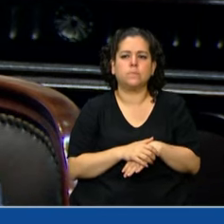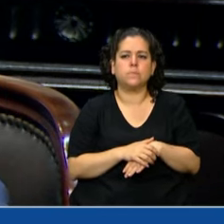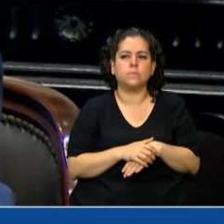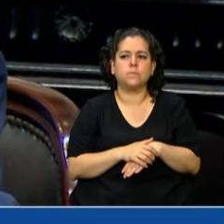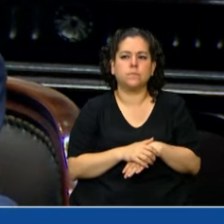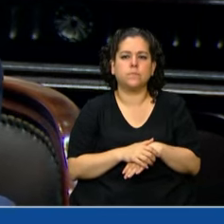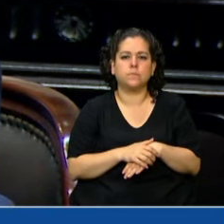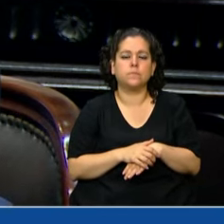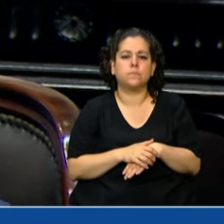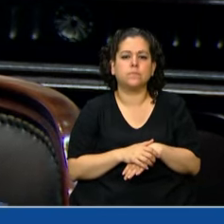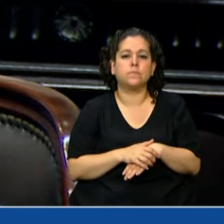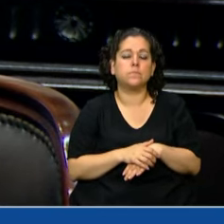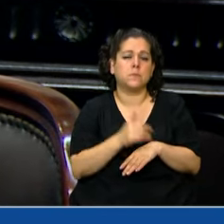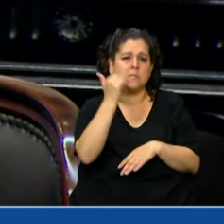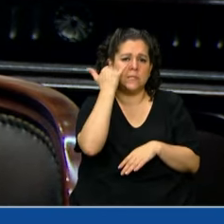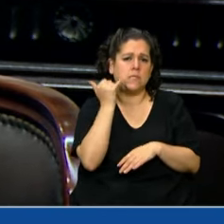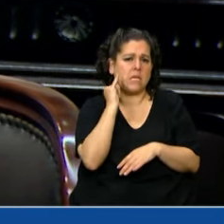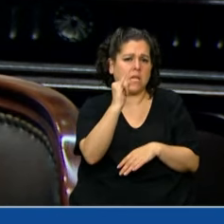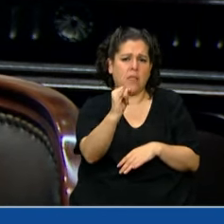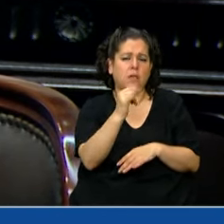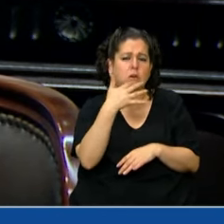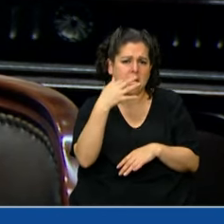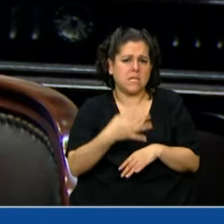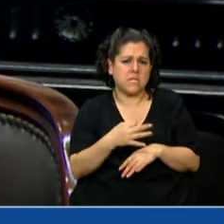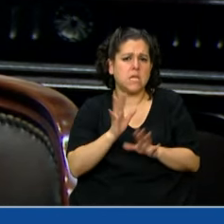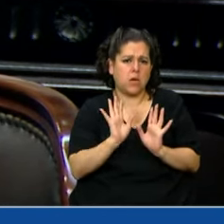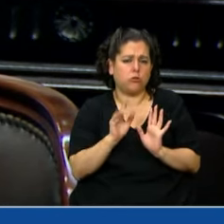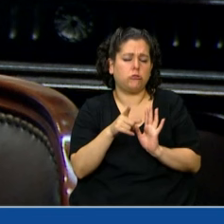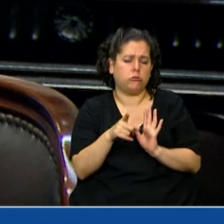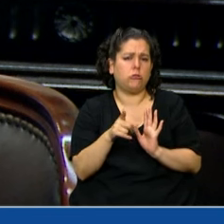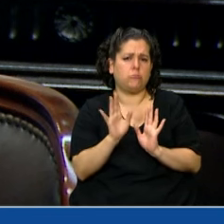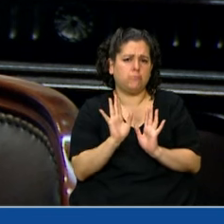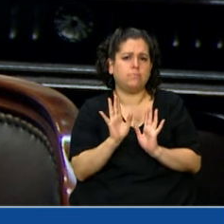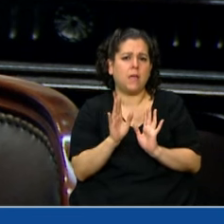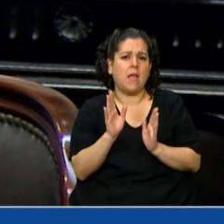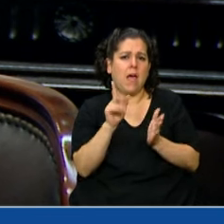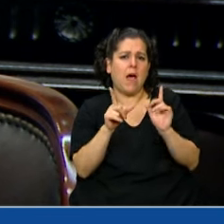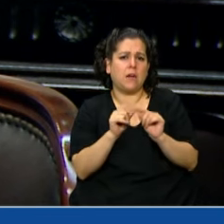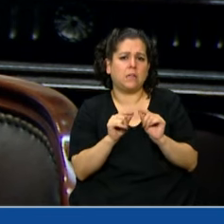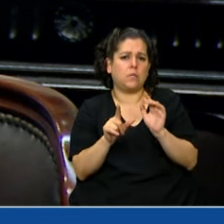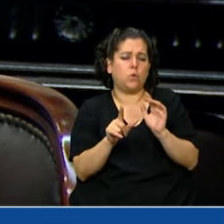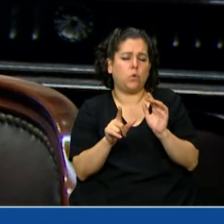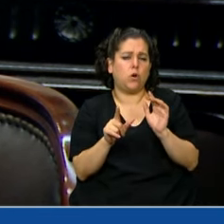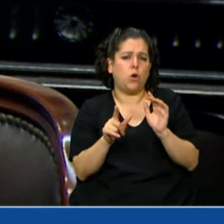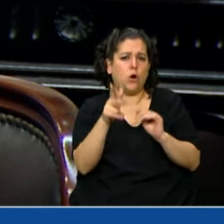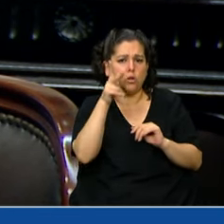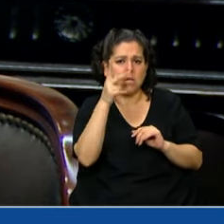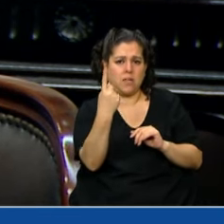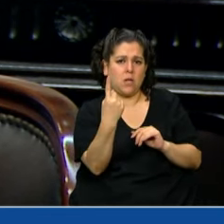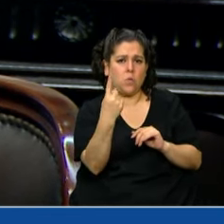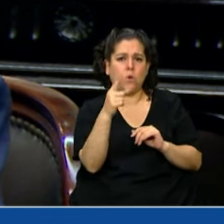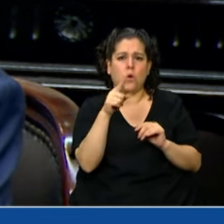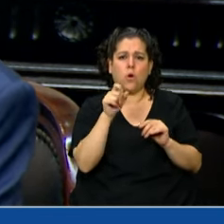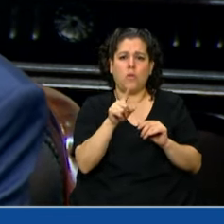locatarios como ya se dijo y es cierto de acuerdo con el artículo 81 de la Constitución